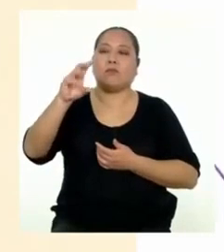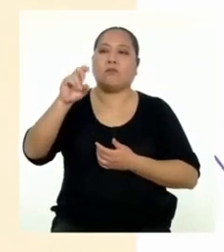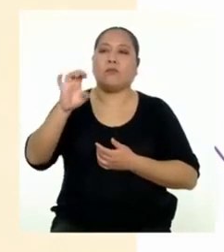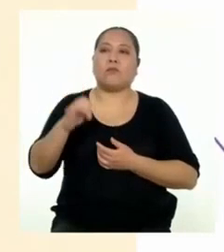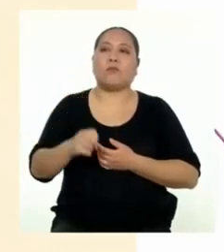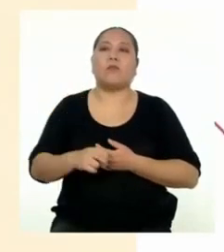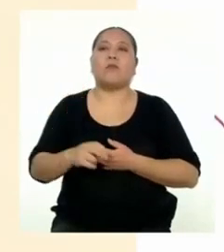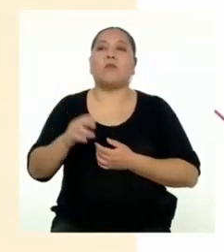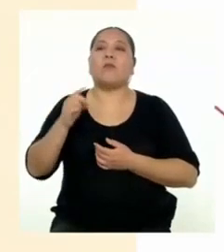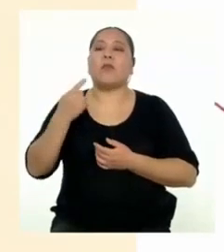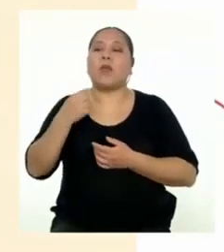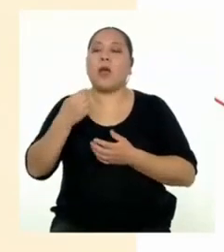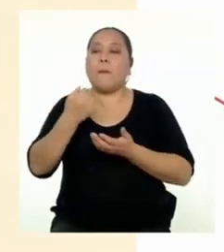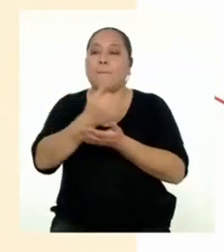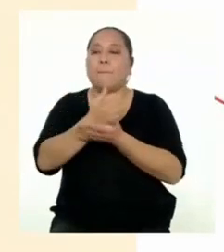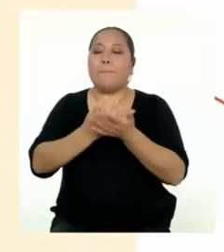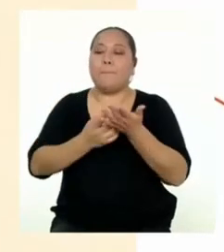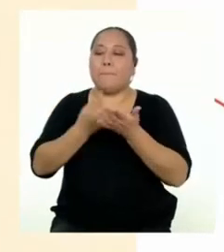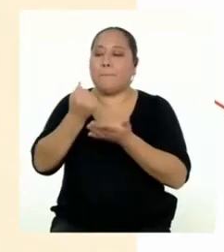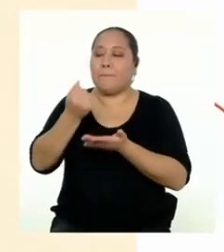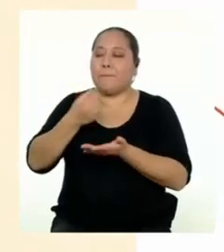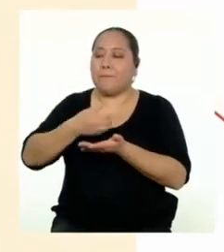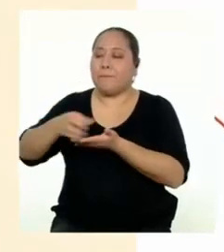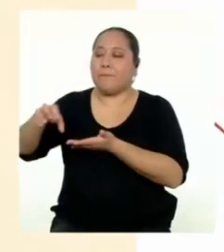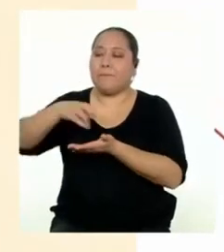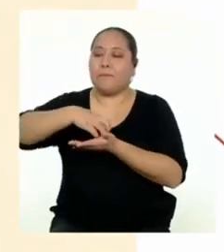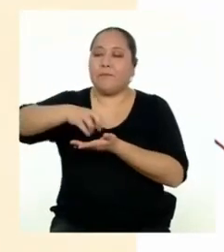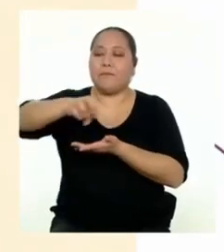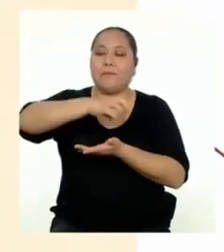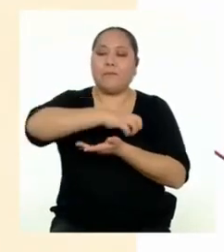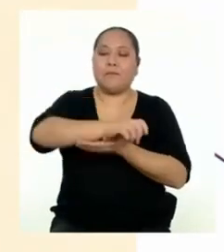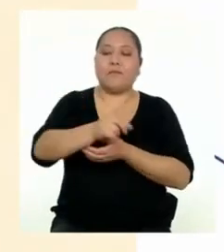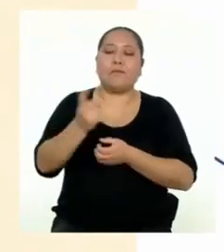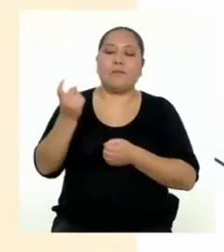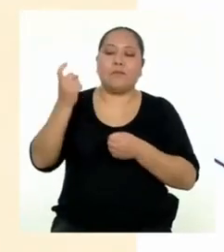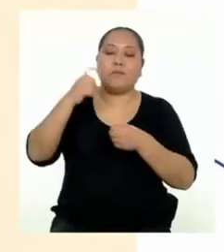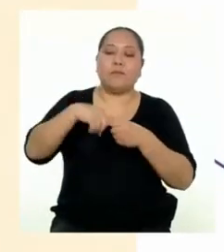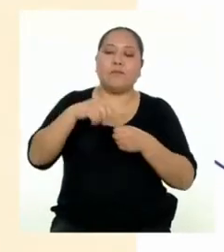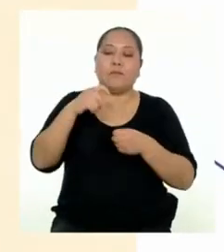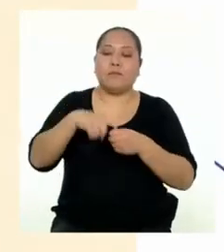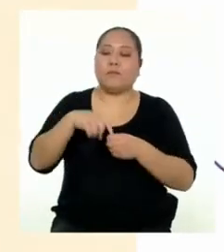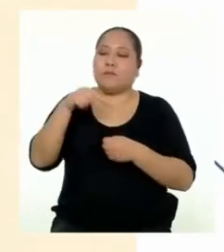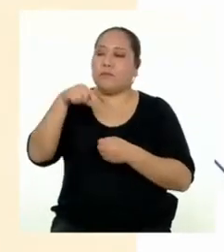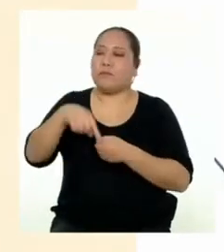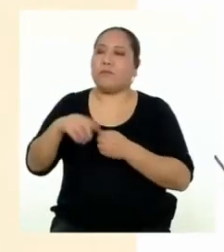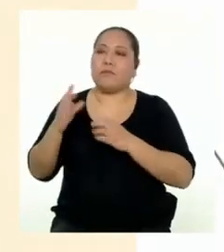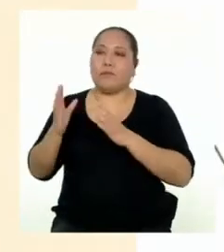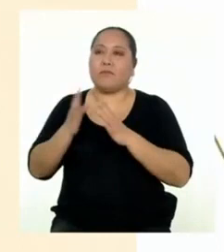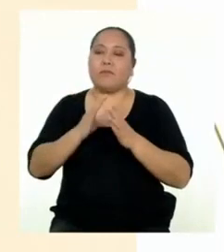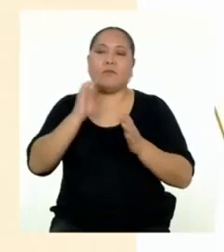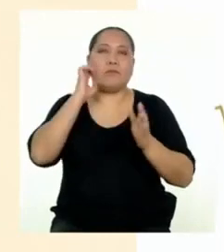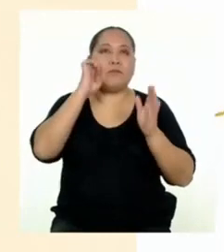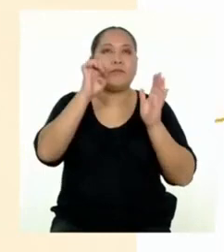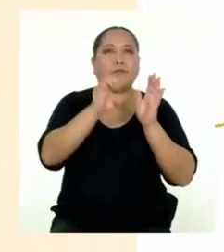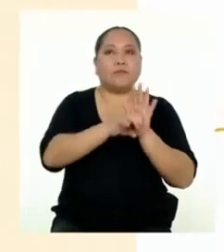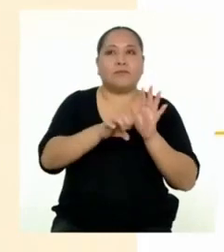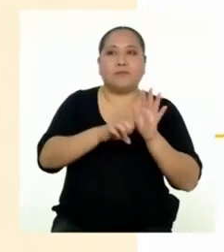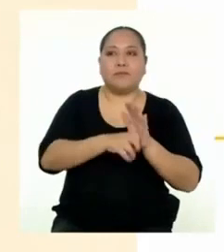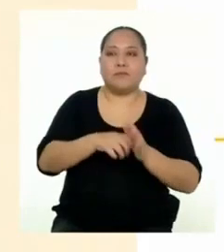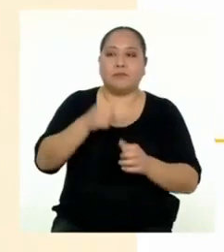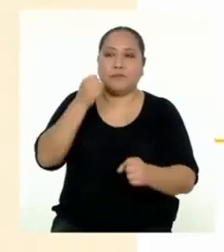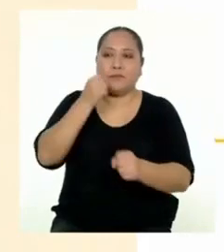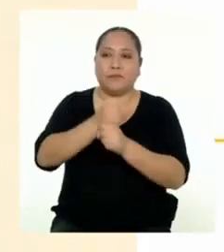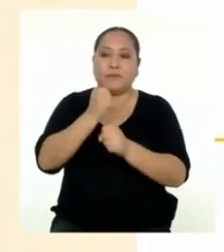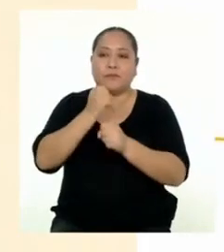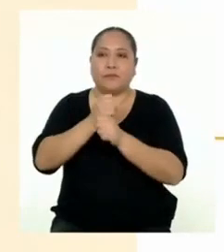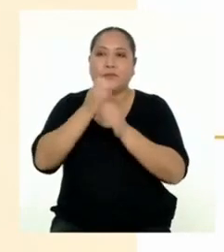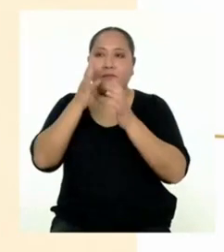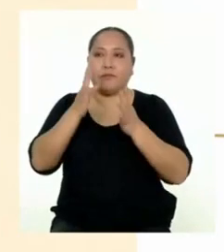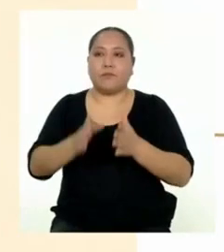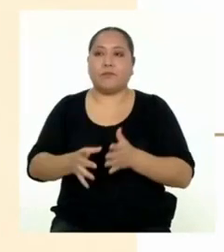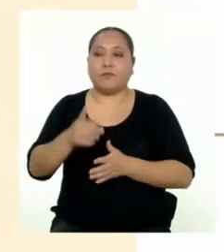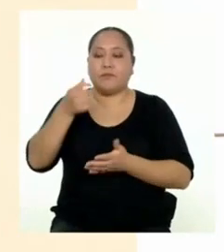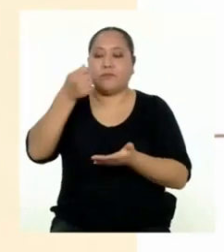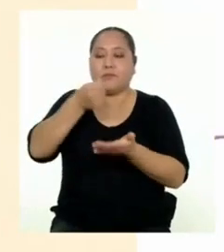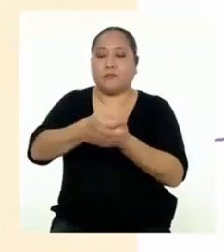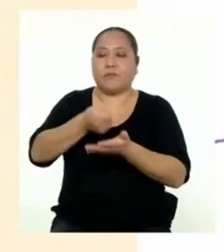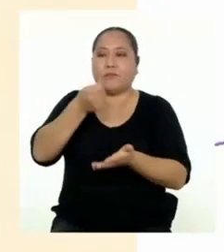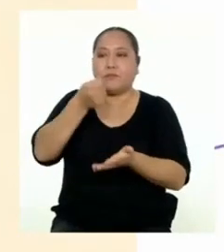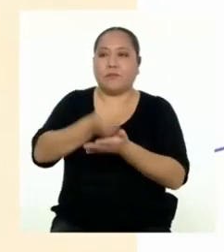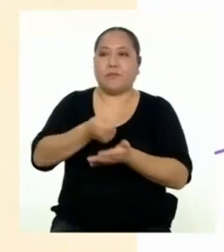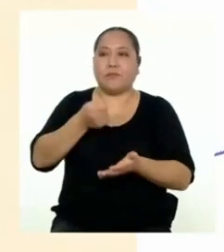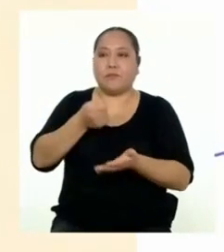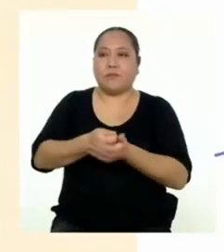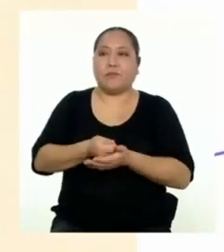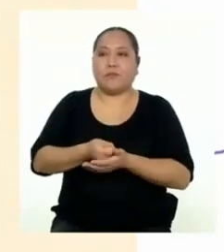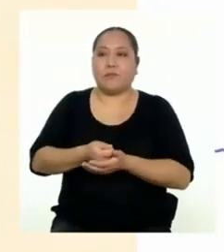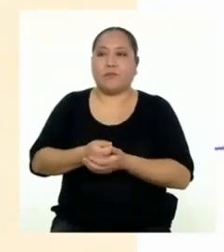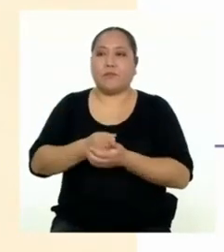los ingresos a cada uno de los factores productivos por su participación en la producción. Por ejemplo, al trabajador le corresponde un sueldo,